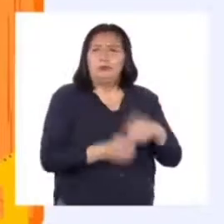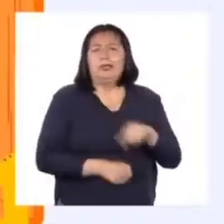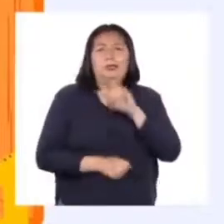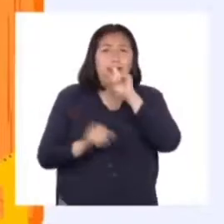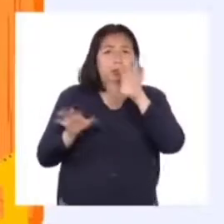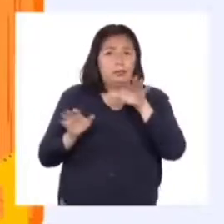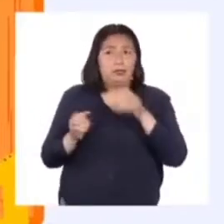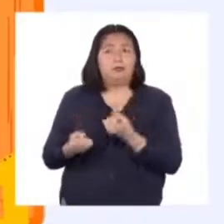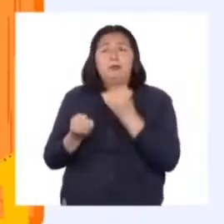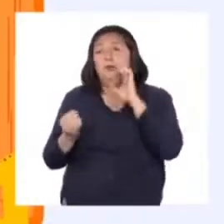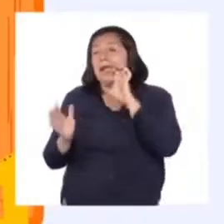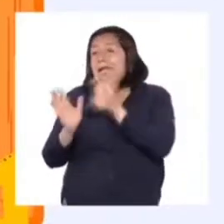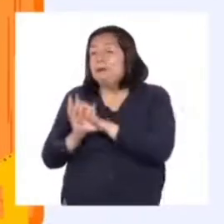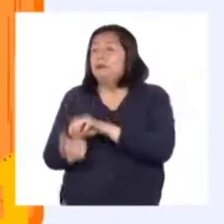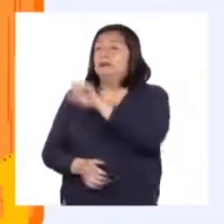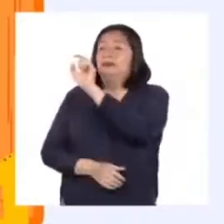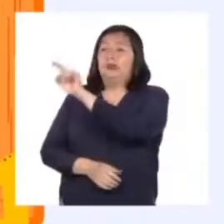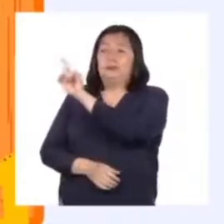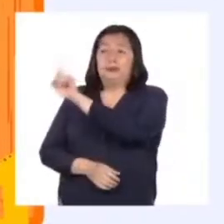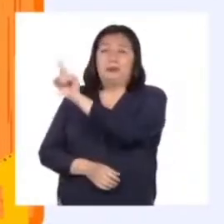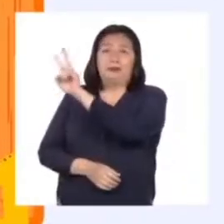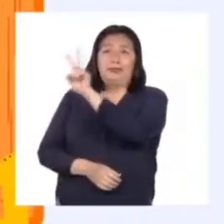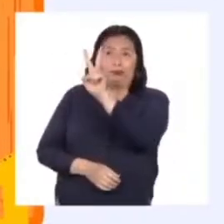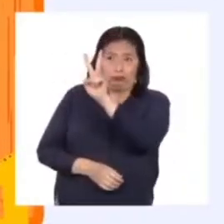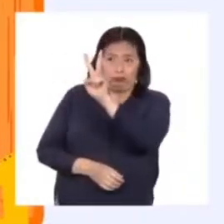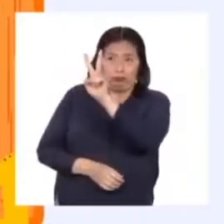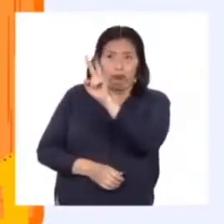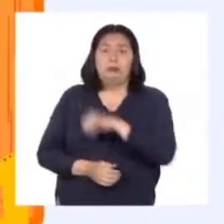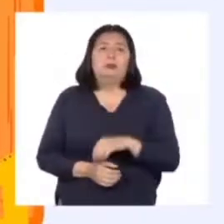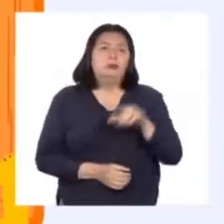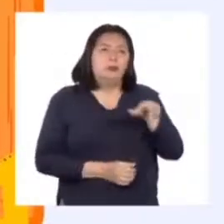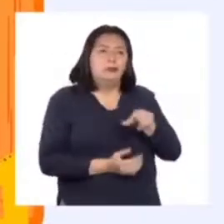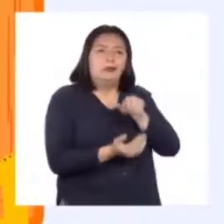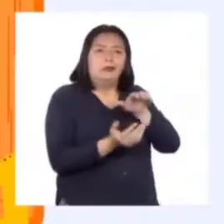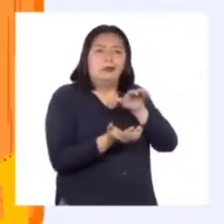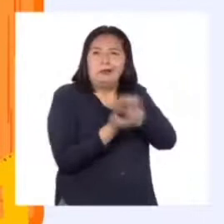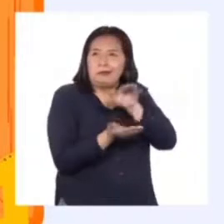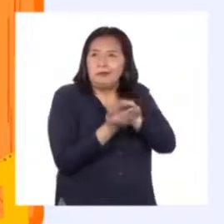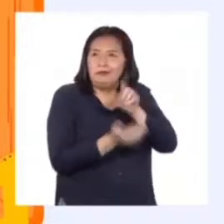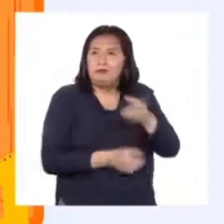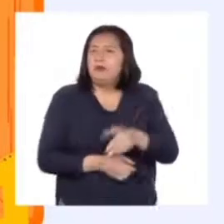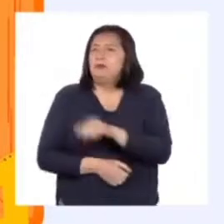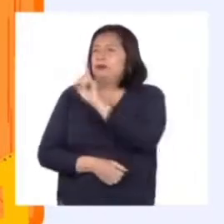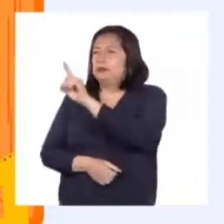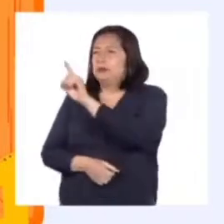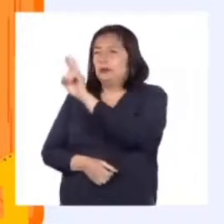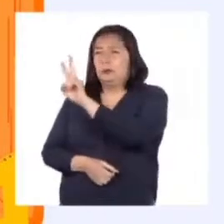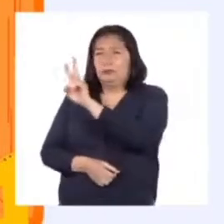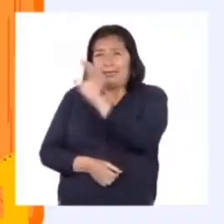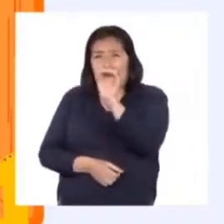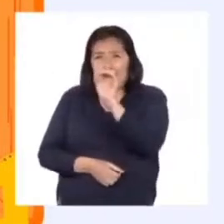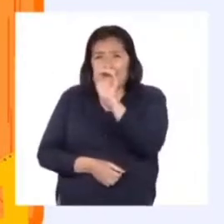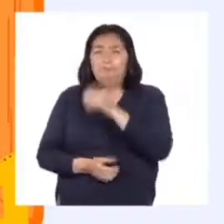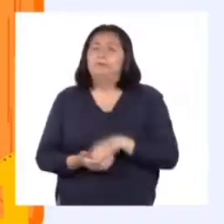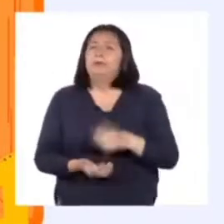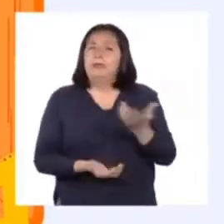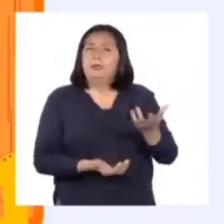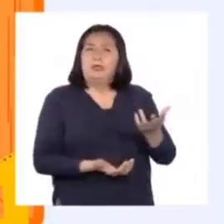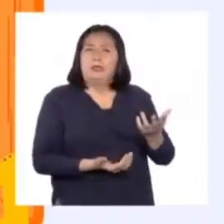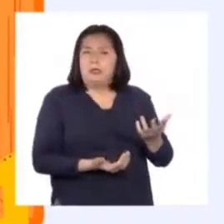aves, por ejemplo, tenían 122 especies. En los anfibios, 120 especies.